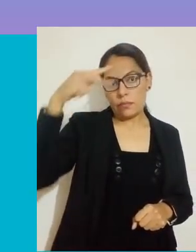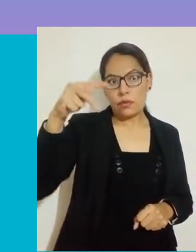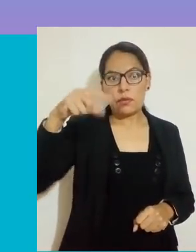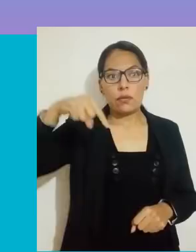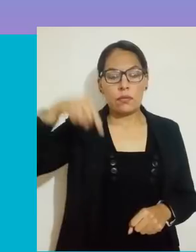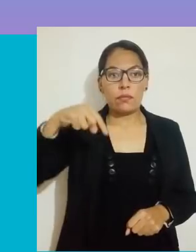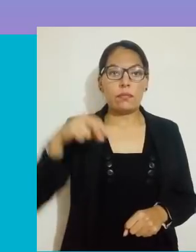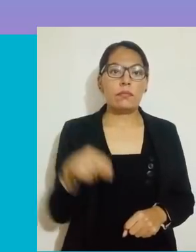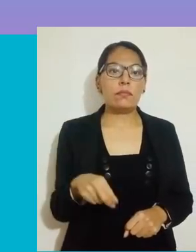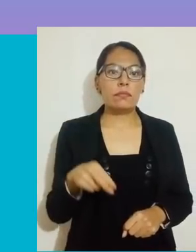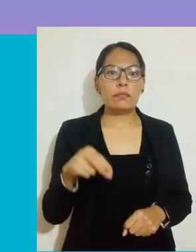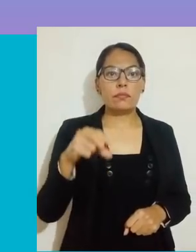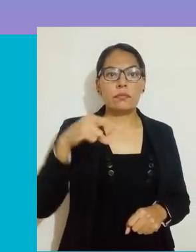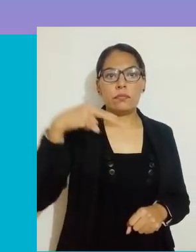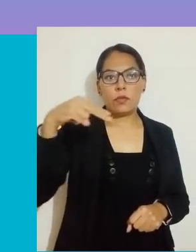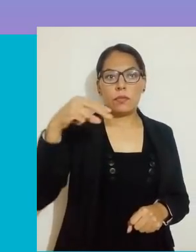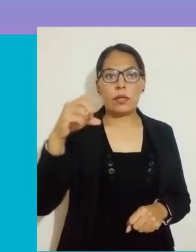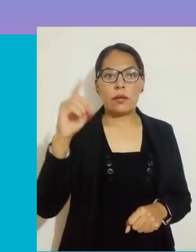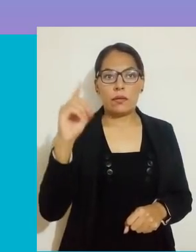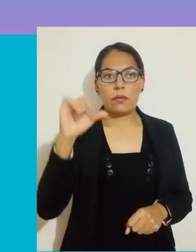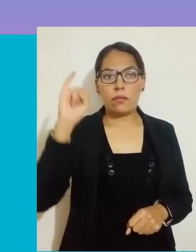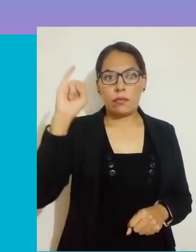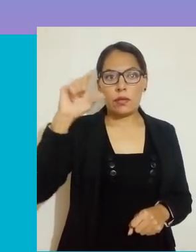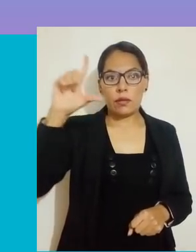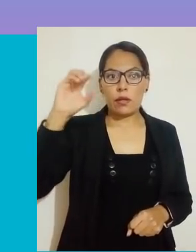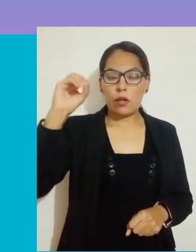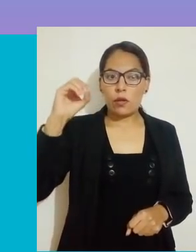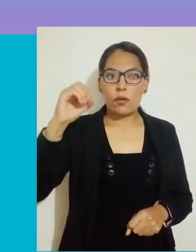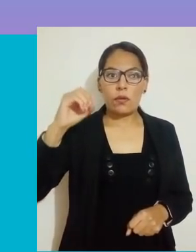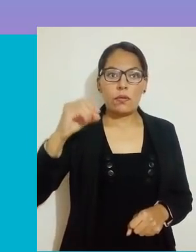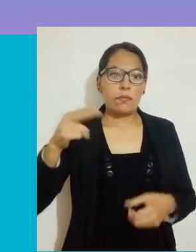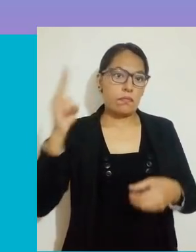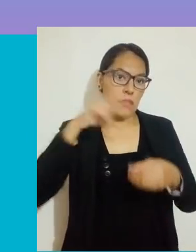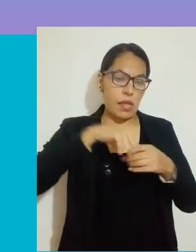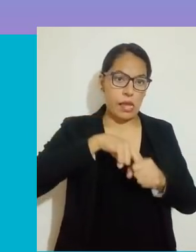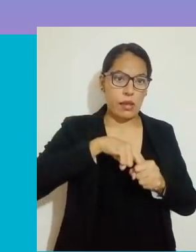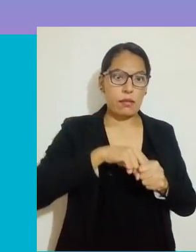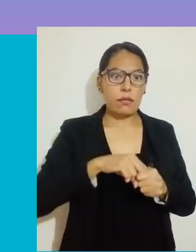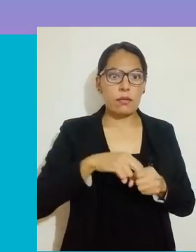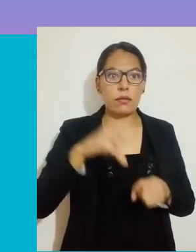con su aprendizaje de lengua de señas mexicana.